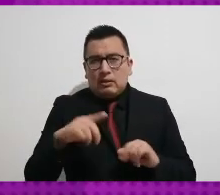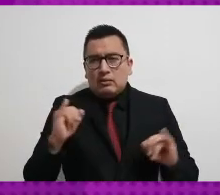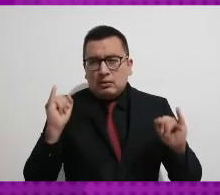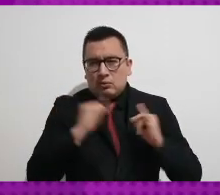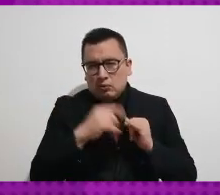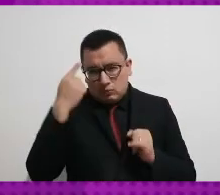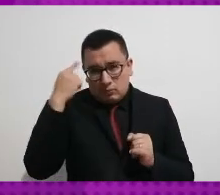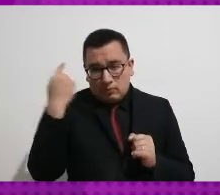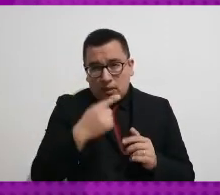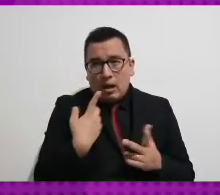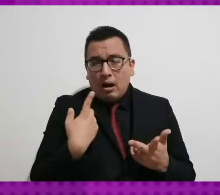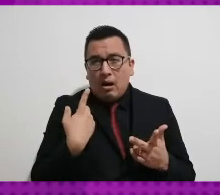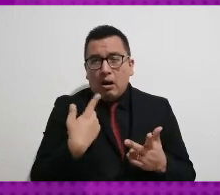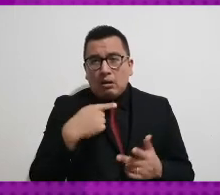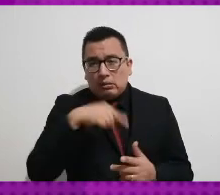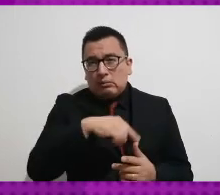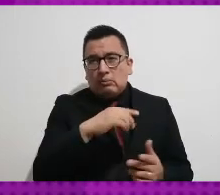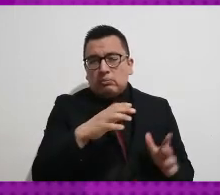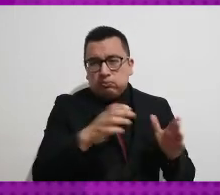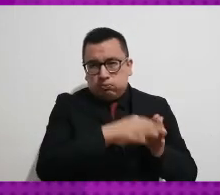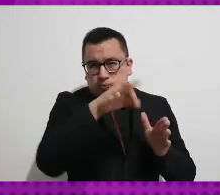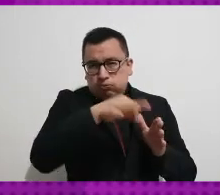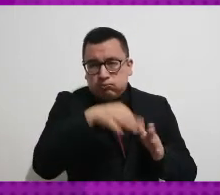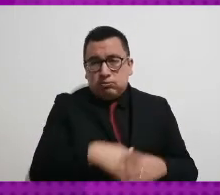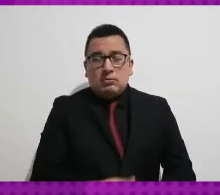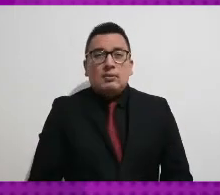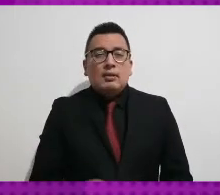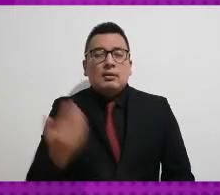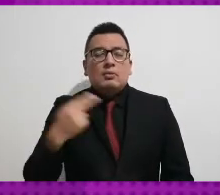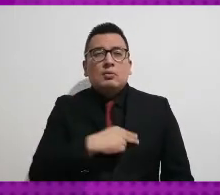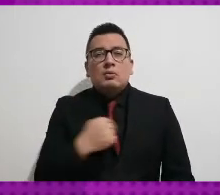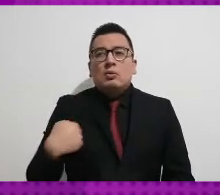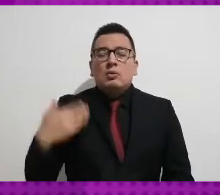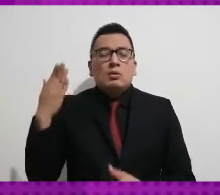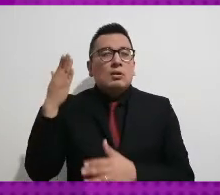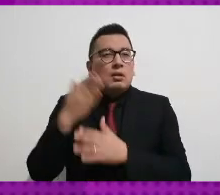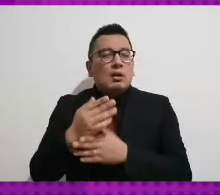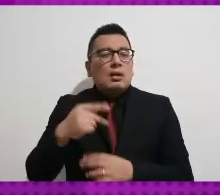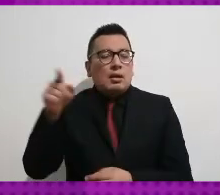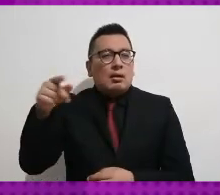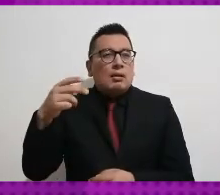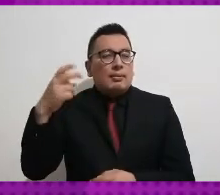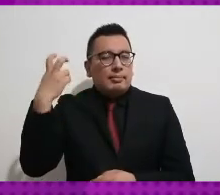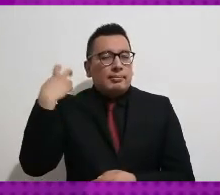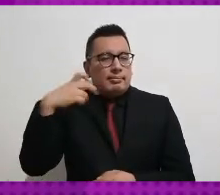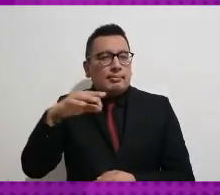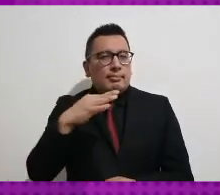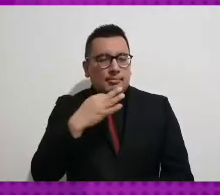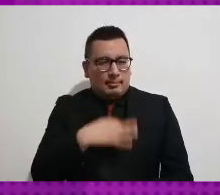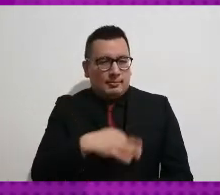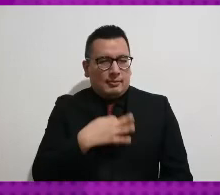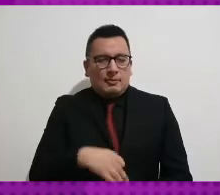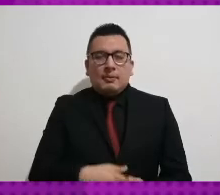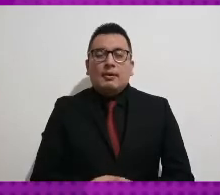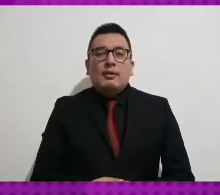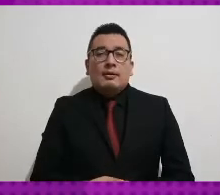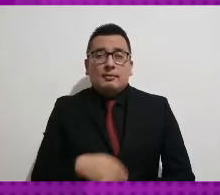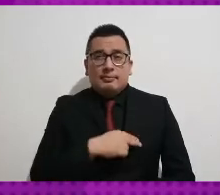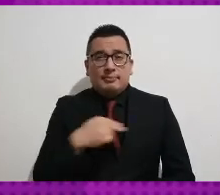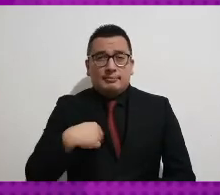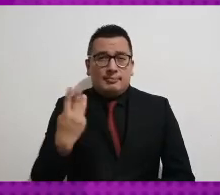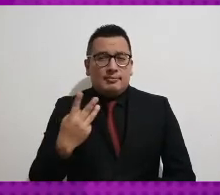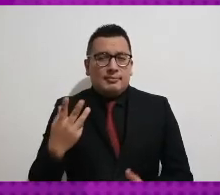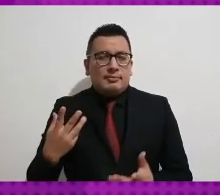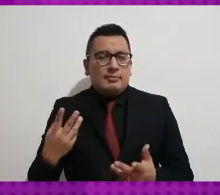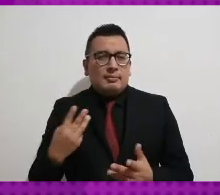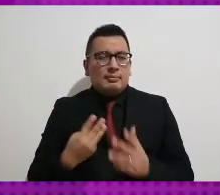institutos electorales. Recientemente estuvimos allá en la ciudad de Toluca, estas 3 personas que aquí estamos viendo en la